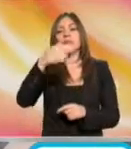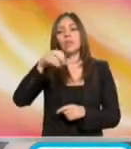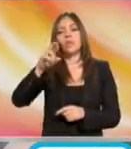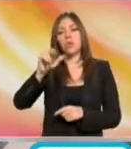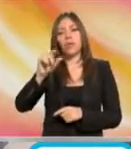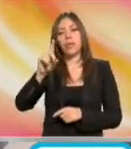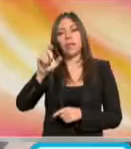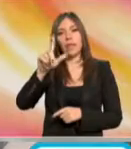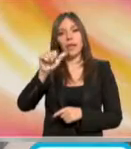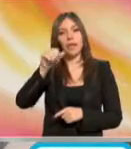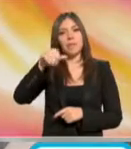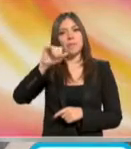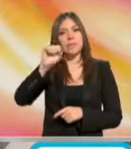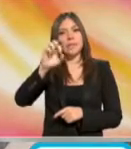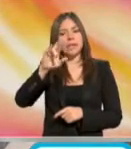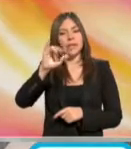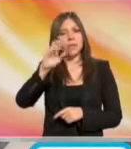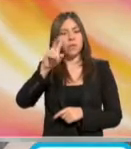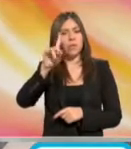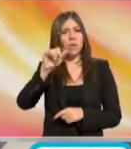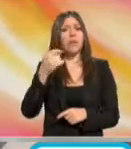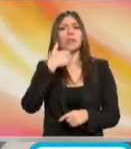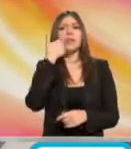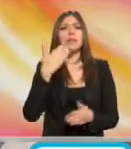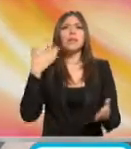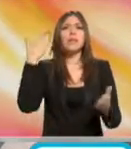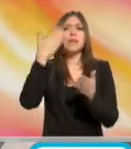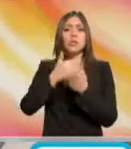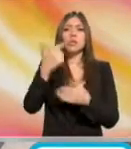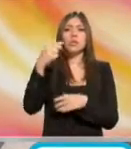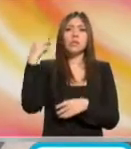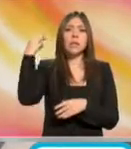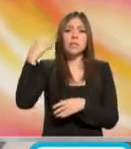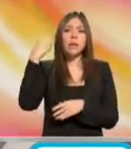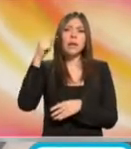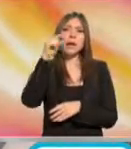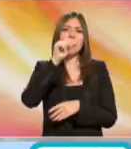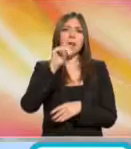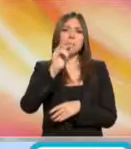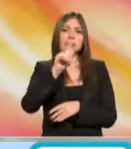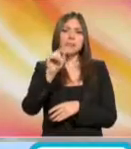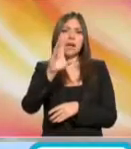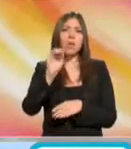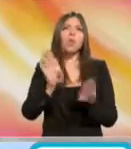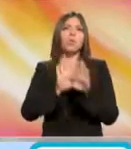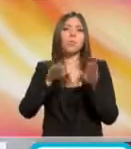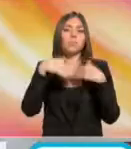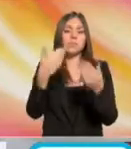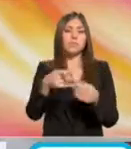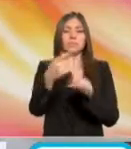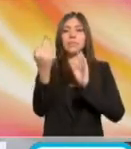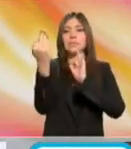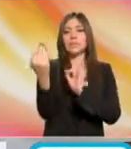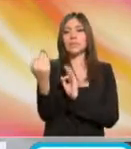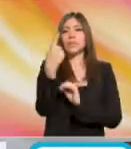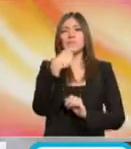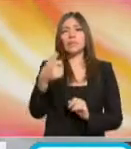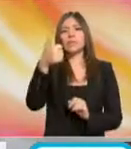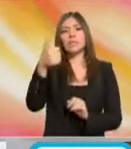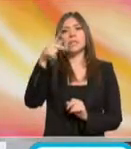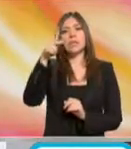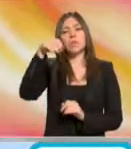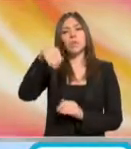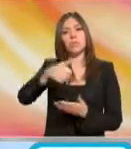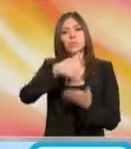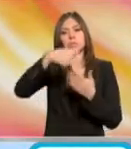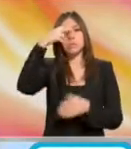mero. cuéntanos, queremos ir el 12 de mayo a Pisaco, ¿cómo le hacemos para, de entrada, llegar? Fíjate que Estamos estamos cerca, ¿no? a 106 kilómetros de la capital, Sí.